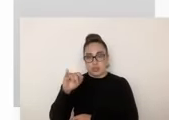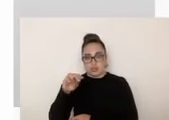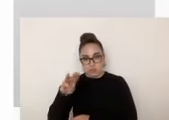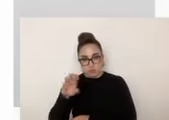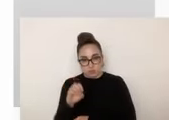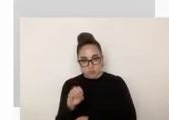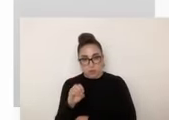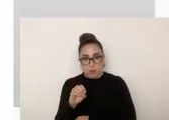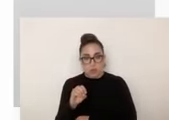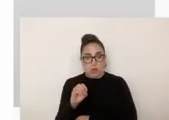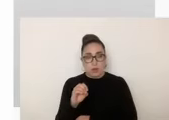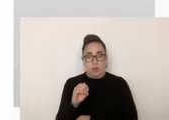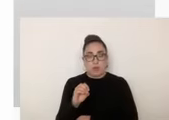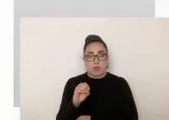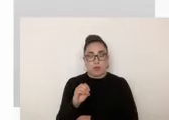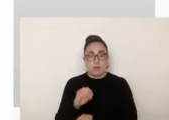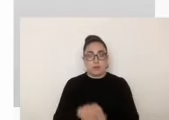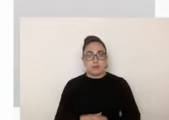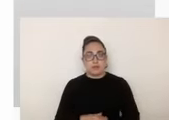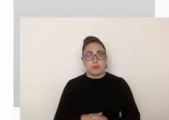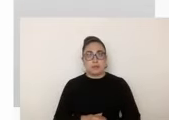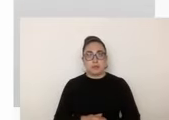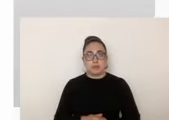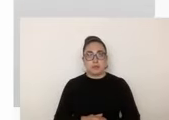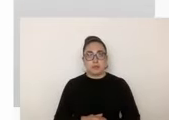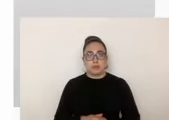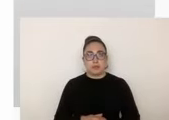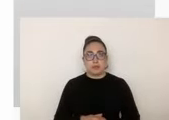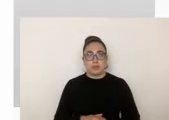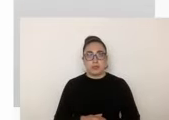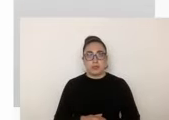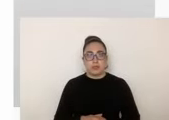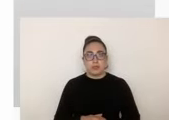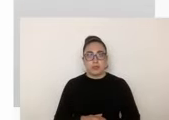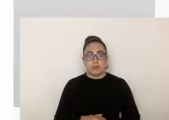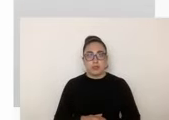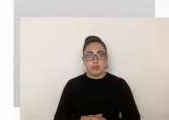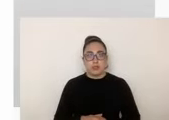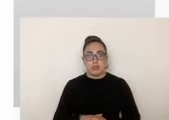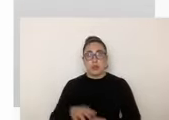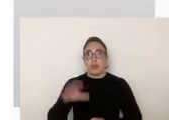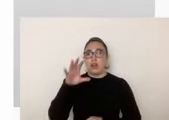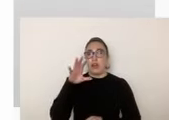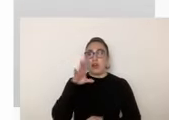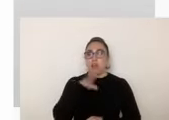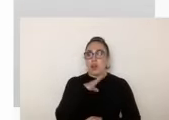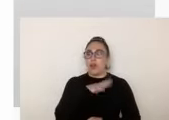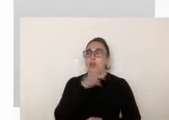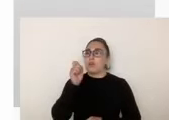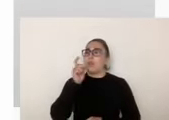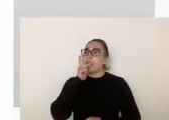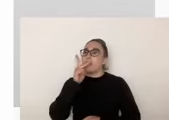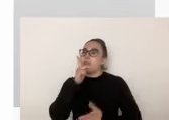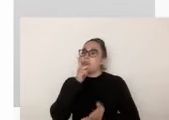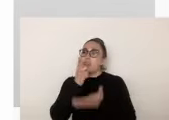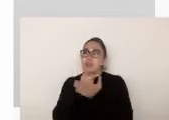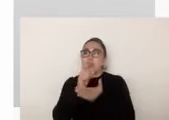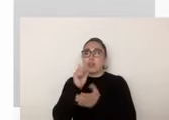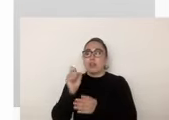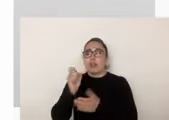frase atribuida, y casi está, pero no está así, en El Príncipe de Maquiavelo, que es el fin justifica los